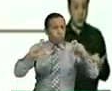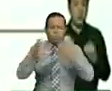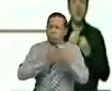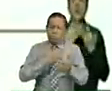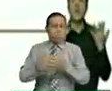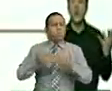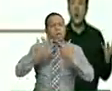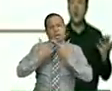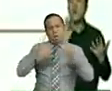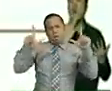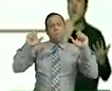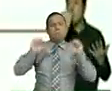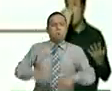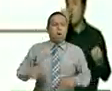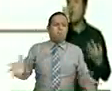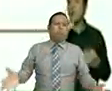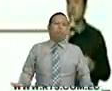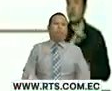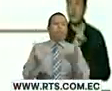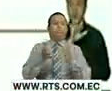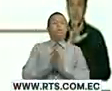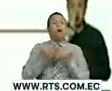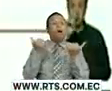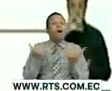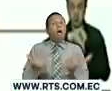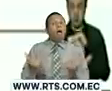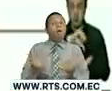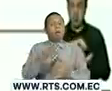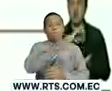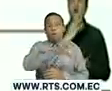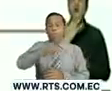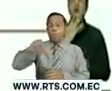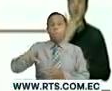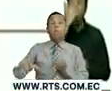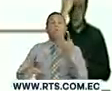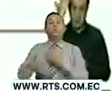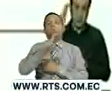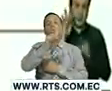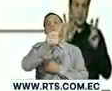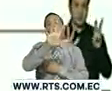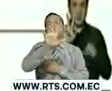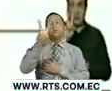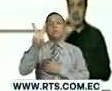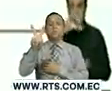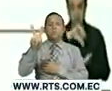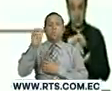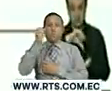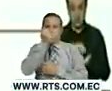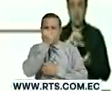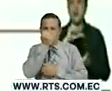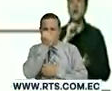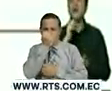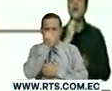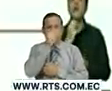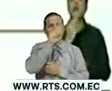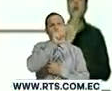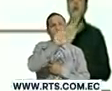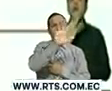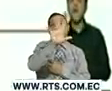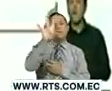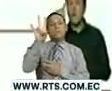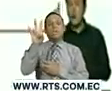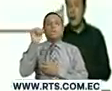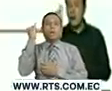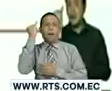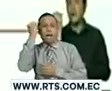en semáforo rojo 152 cantones, en semáforo amarillo 72 cantones y en semáforo verde se encuentra